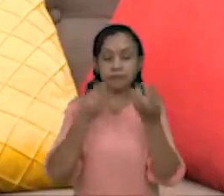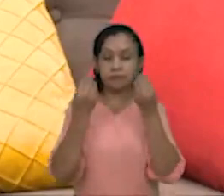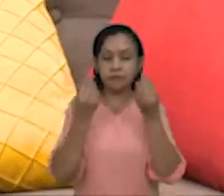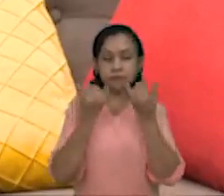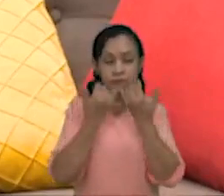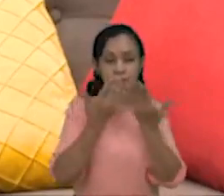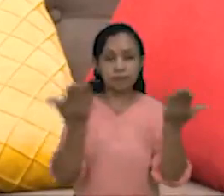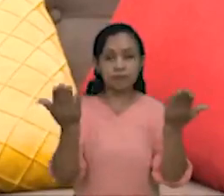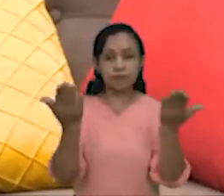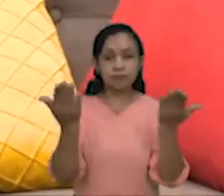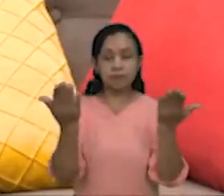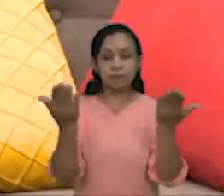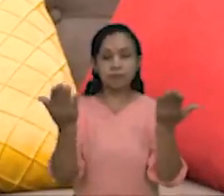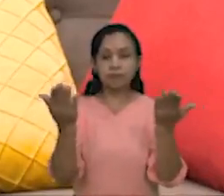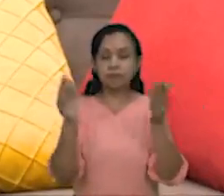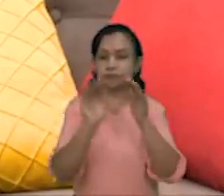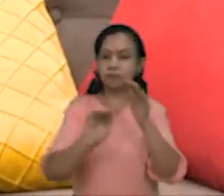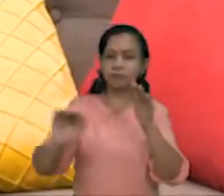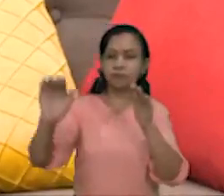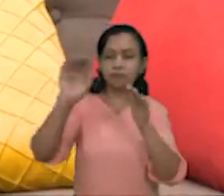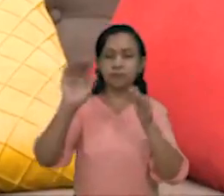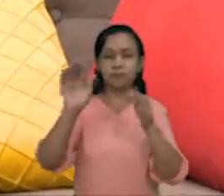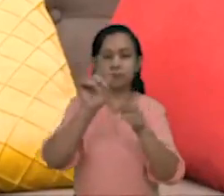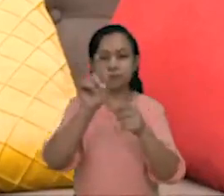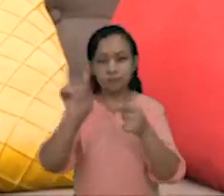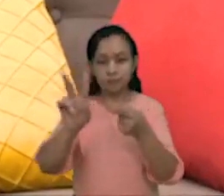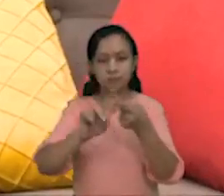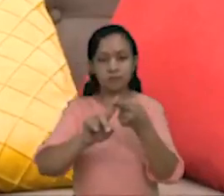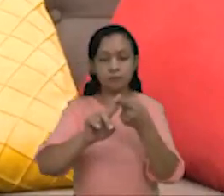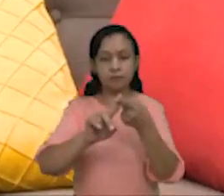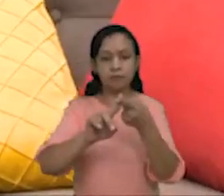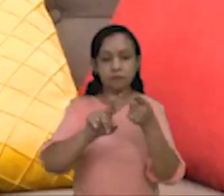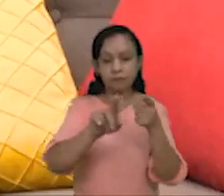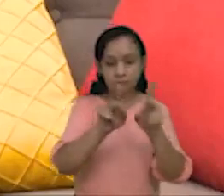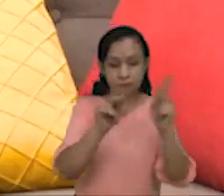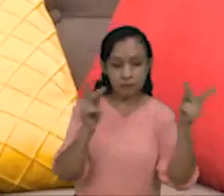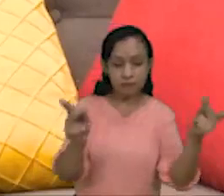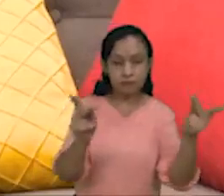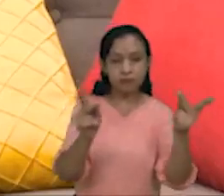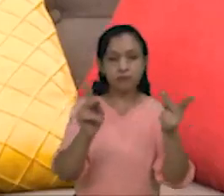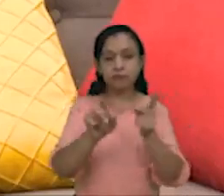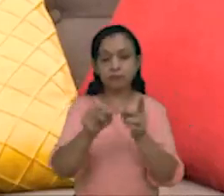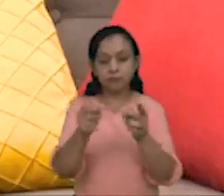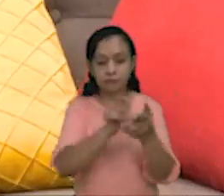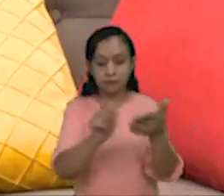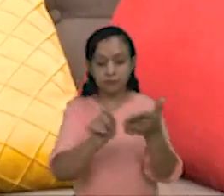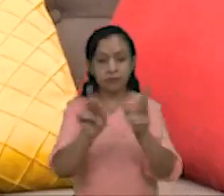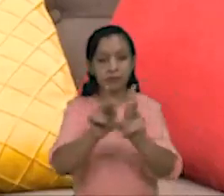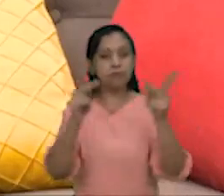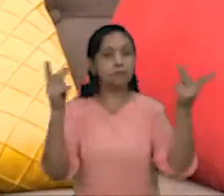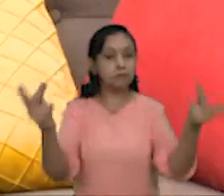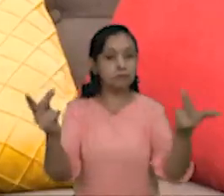información que le llega a un público tan amplio desde la televisión, de los medios digitales, la radio, los medios escritos. Creo